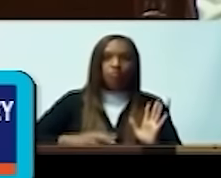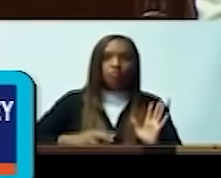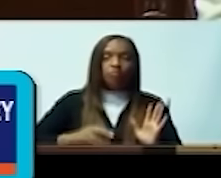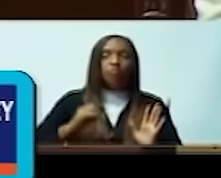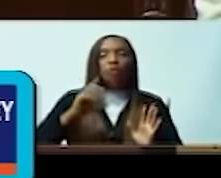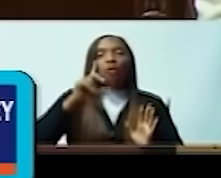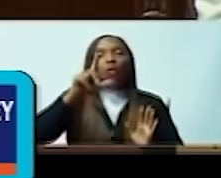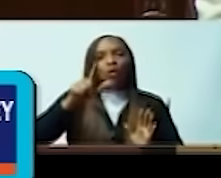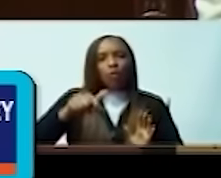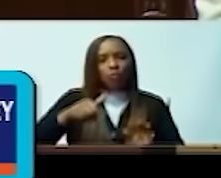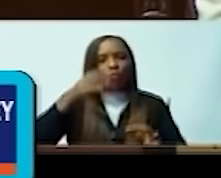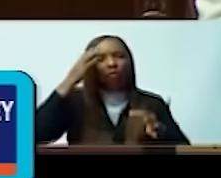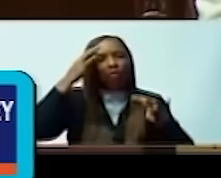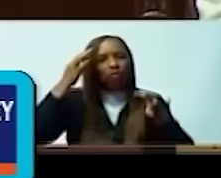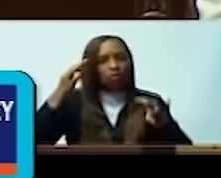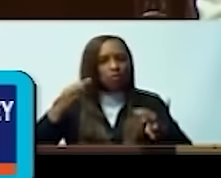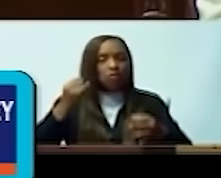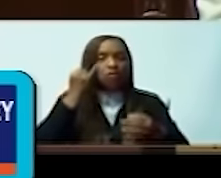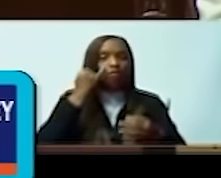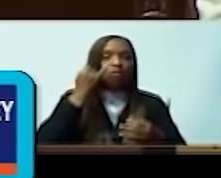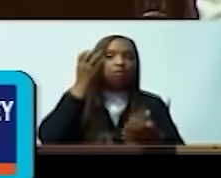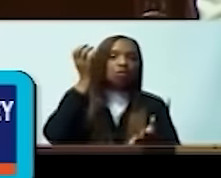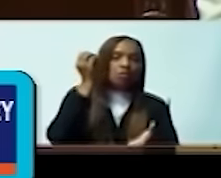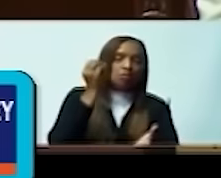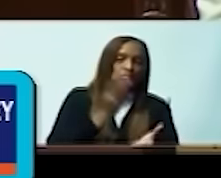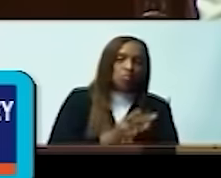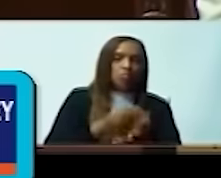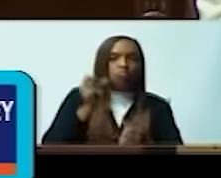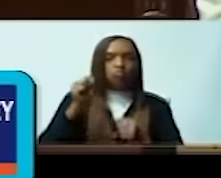no, bueno, darle el tratamiento que el pleno entienda.